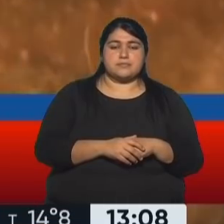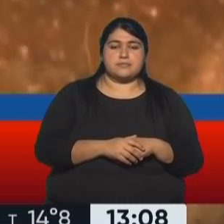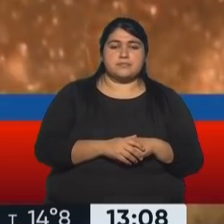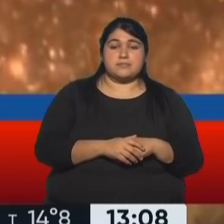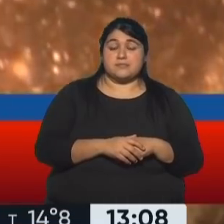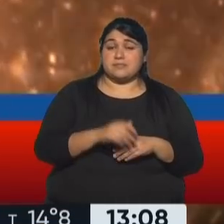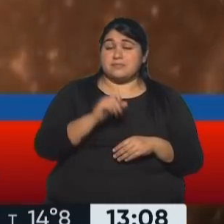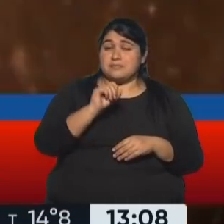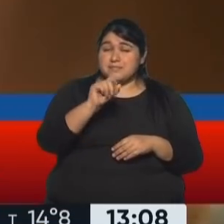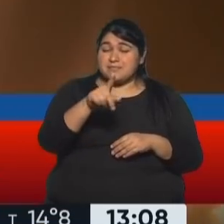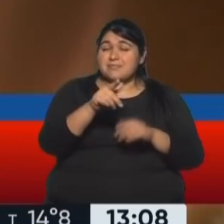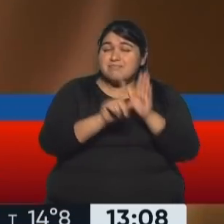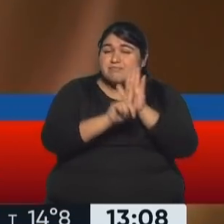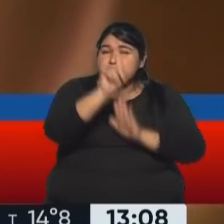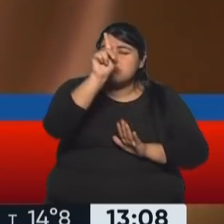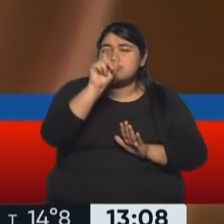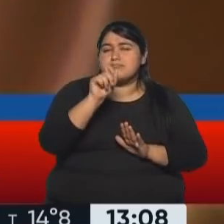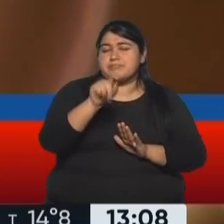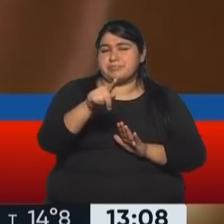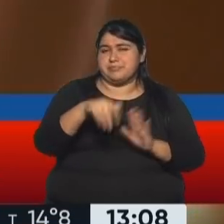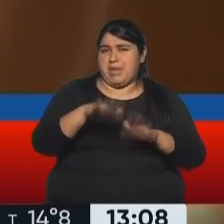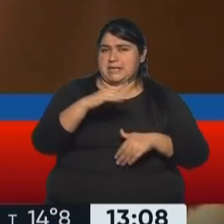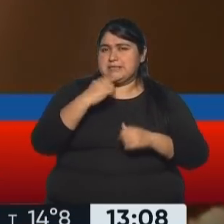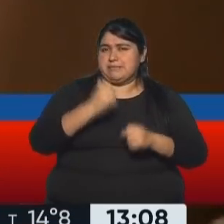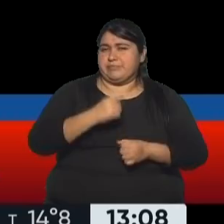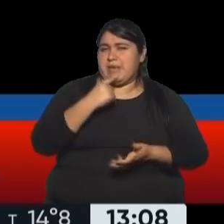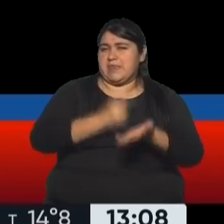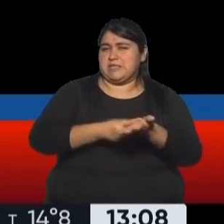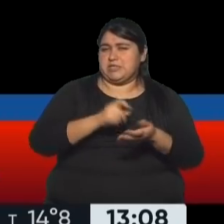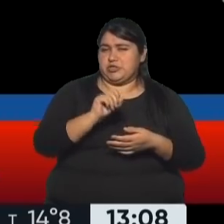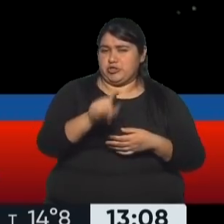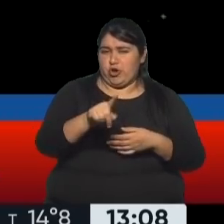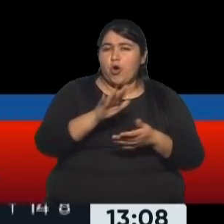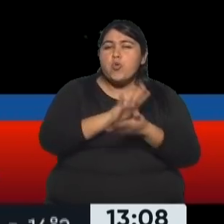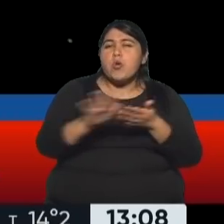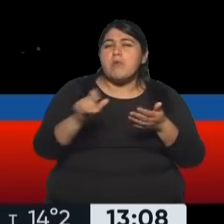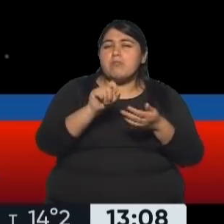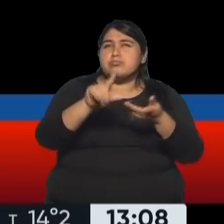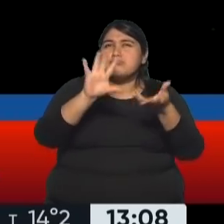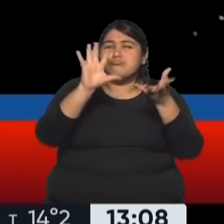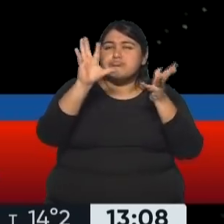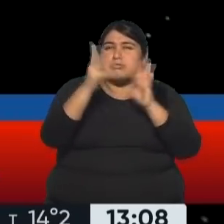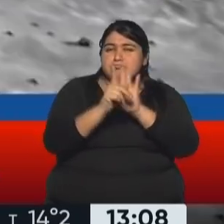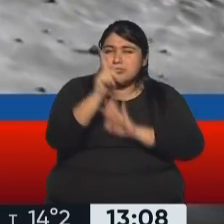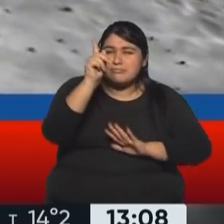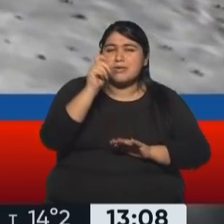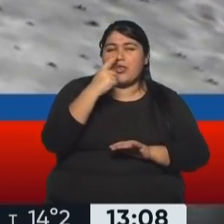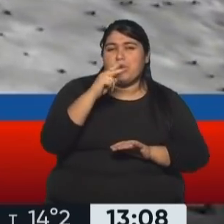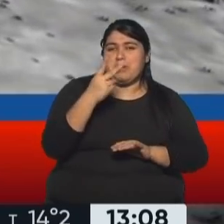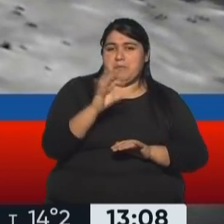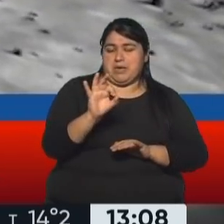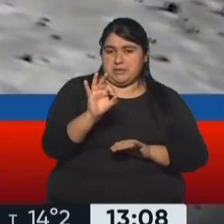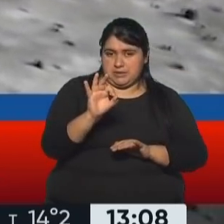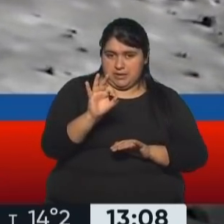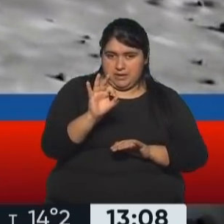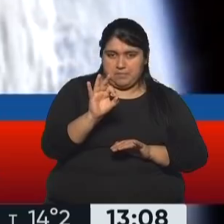En la carrera espacial, acaba de dar un paso decisivo para establecer su propia estación espacial en órbita. En 2020, envió una misión